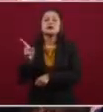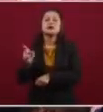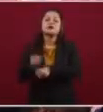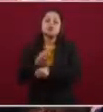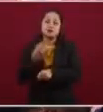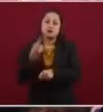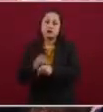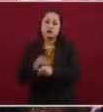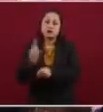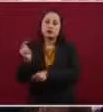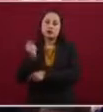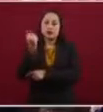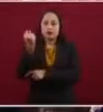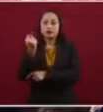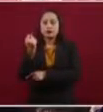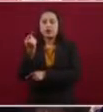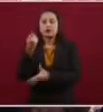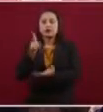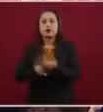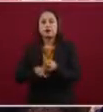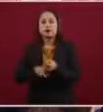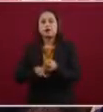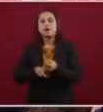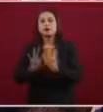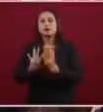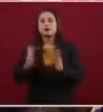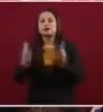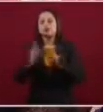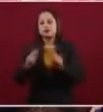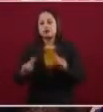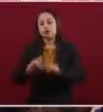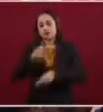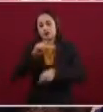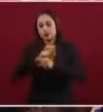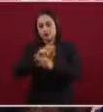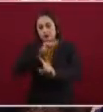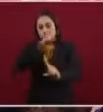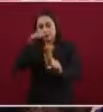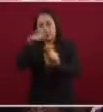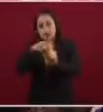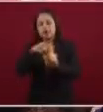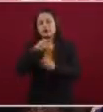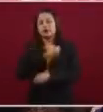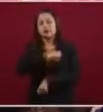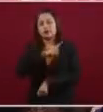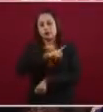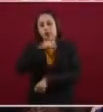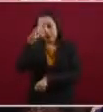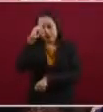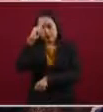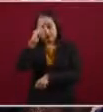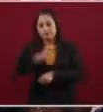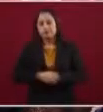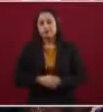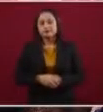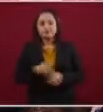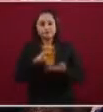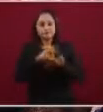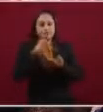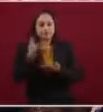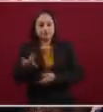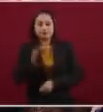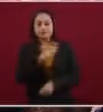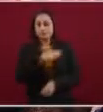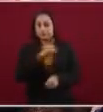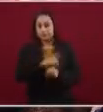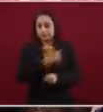del consejo nacional de salud mental por favor doctor muchas gracias buenos días señor